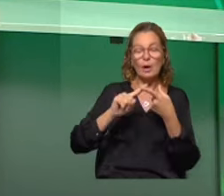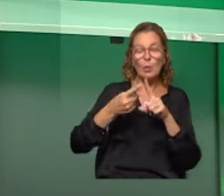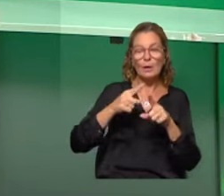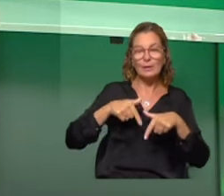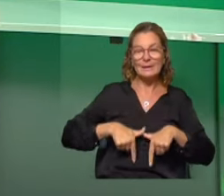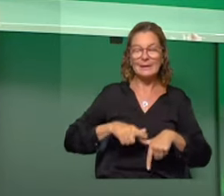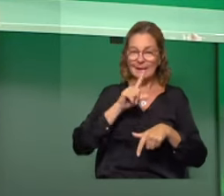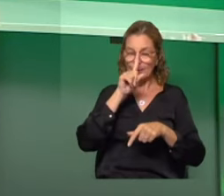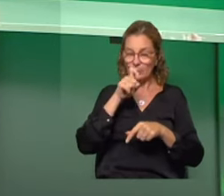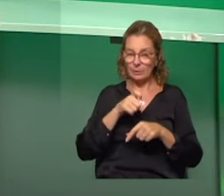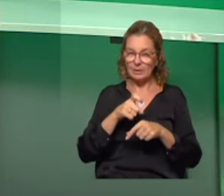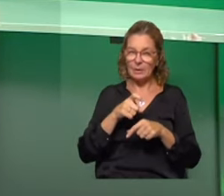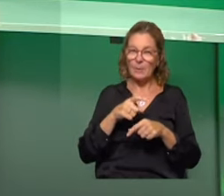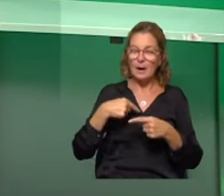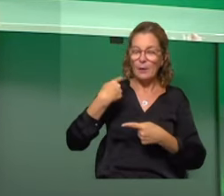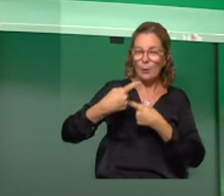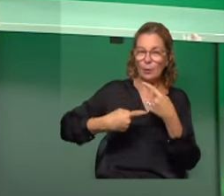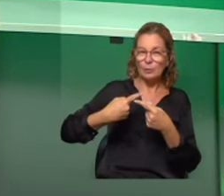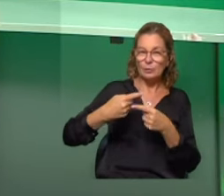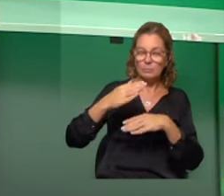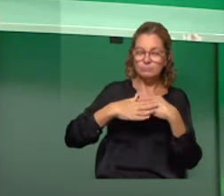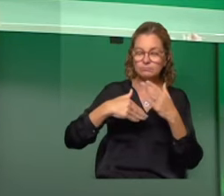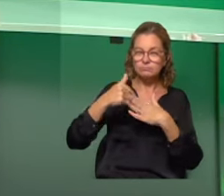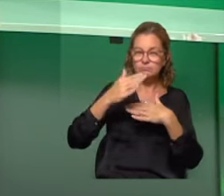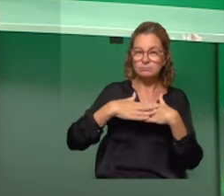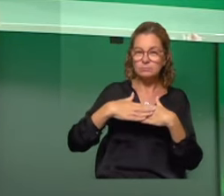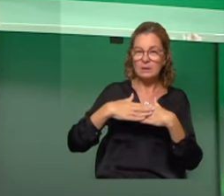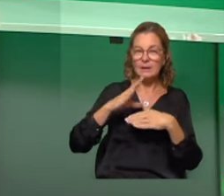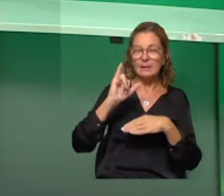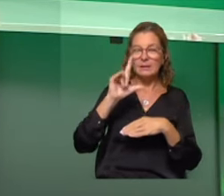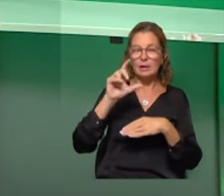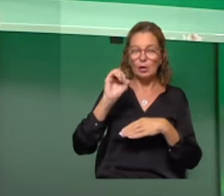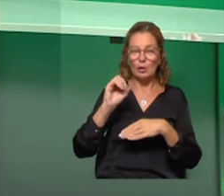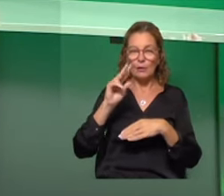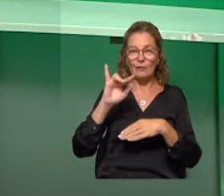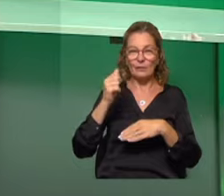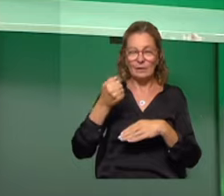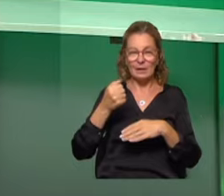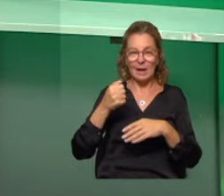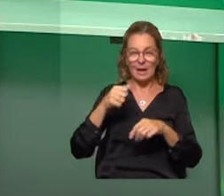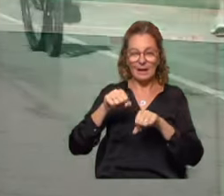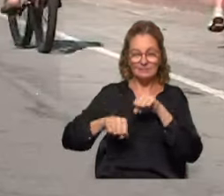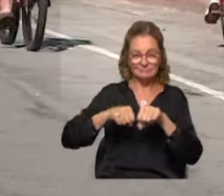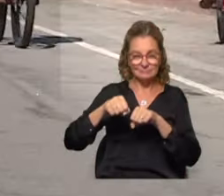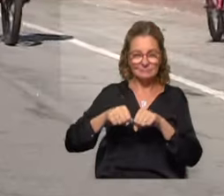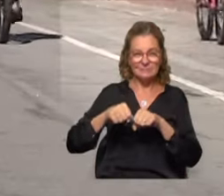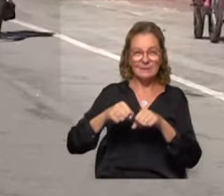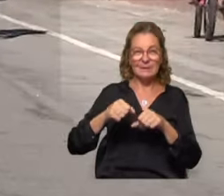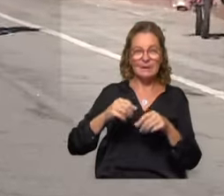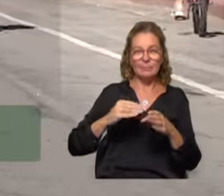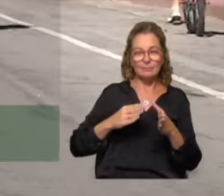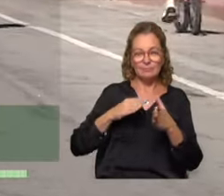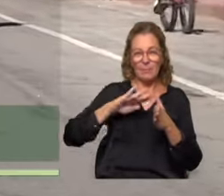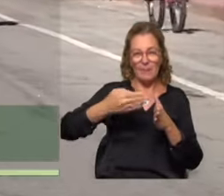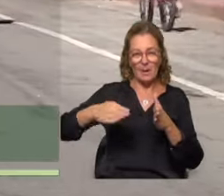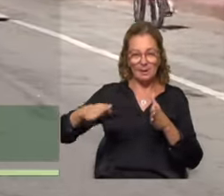Intendencia de Montevideo para continuar con las obras de la ciclovía en la Rambla, desde la escalera Sarandí hasta las canteras del